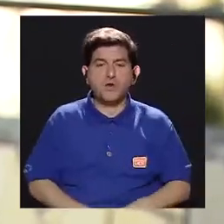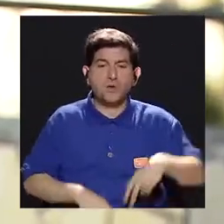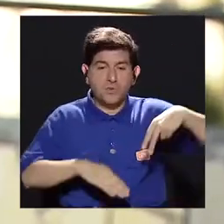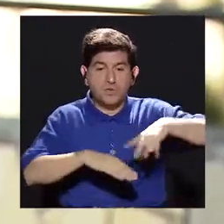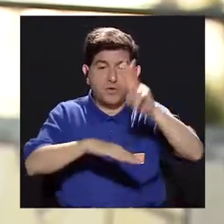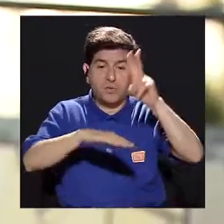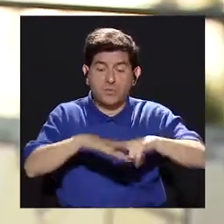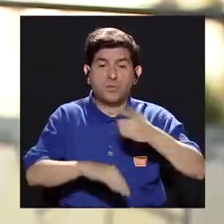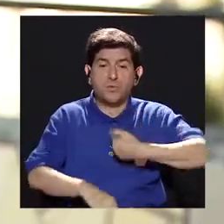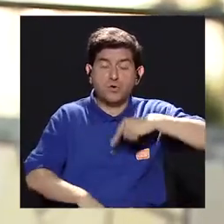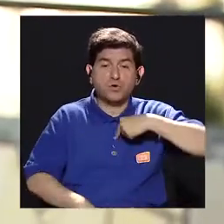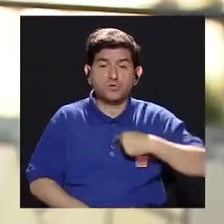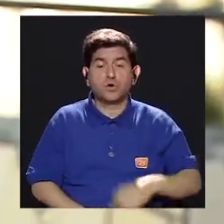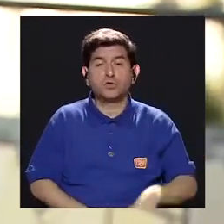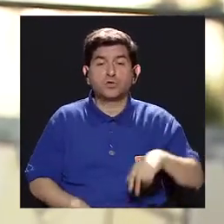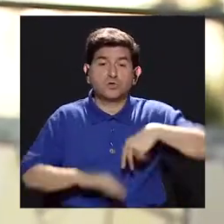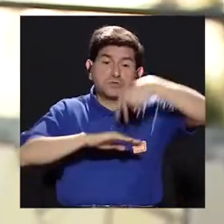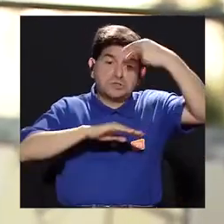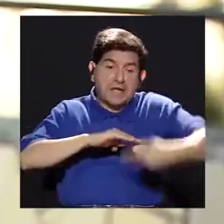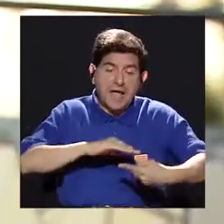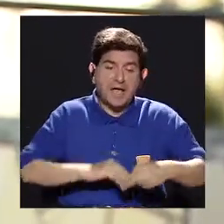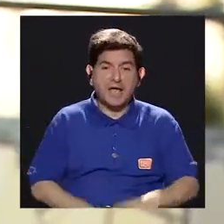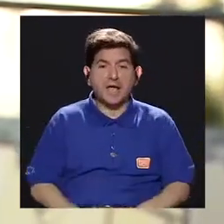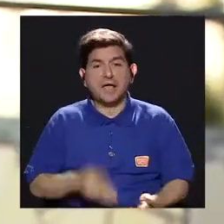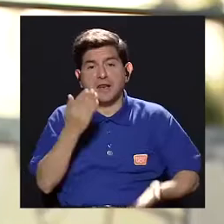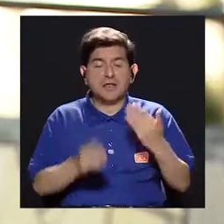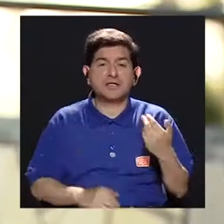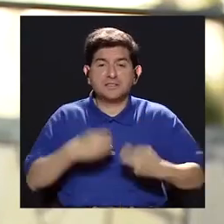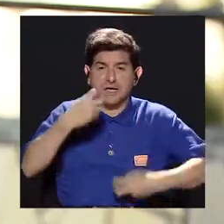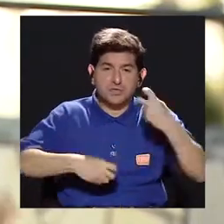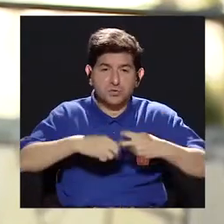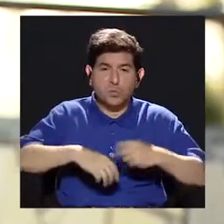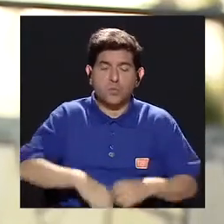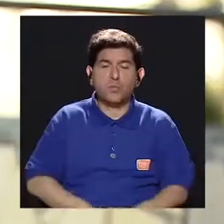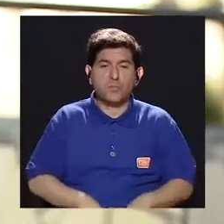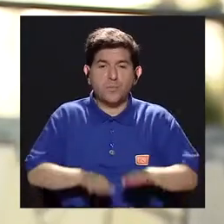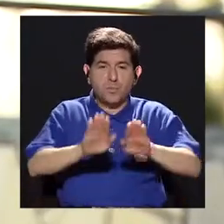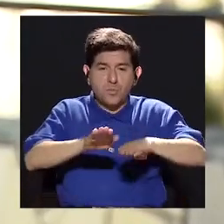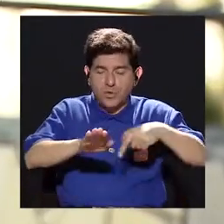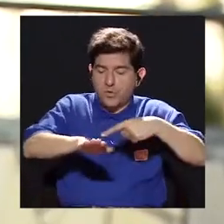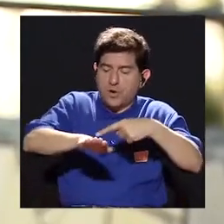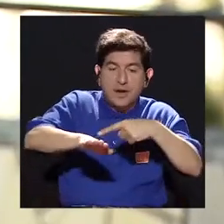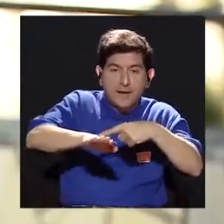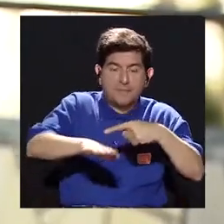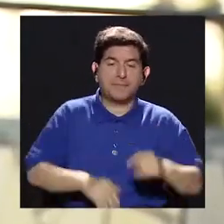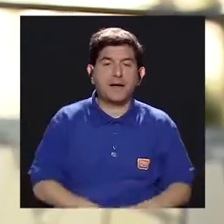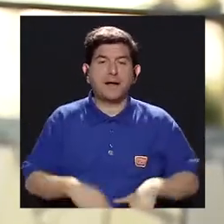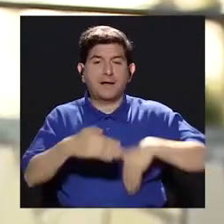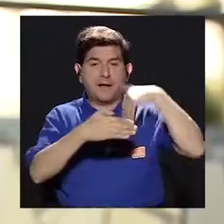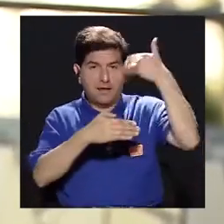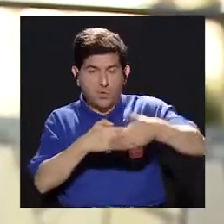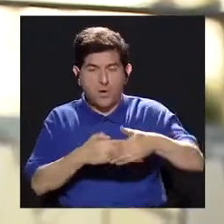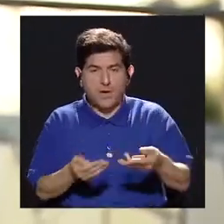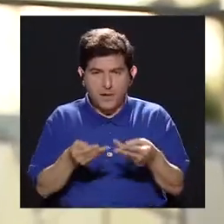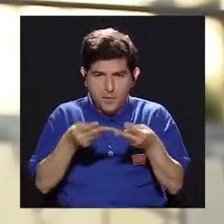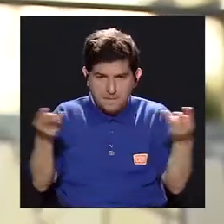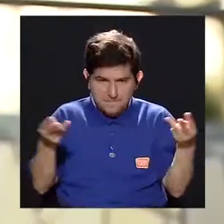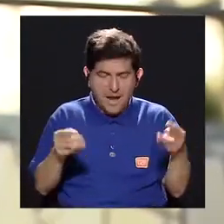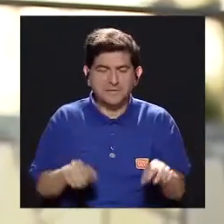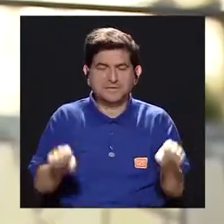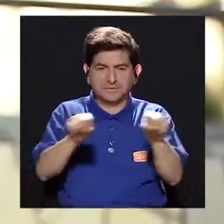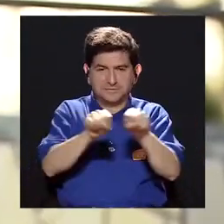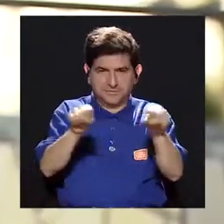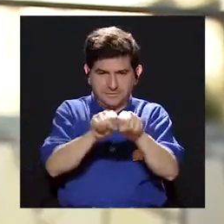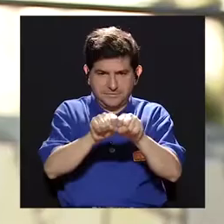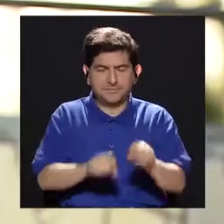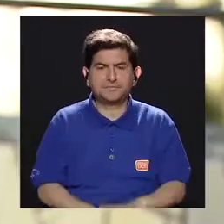vamos a caer, nos vamos a torcer un tobillo, nos vamos a esguinzar y eso nos afectaría. Luego, el material del